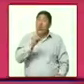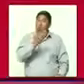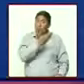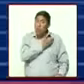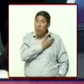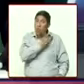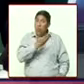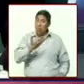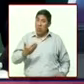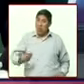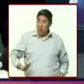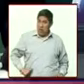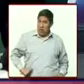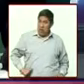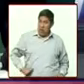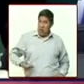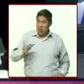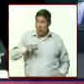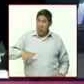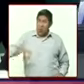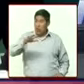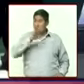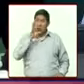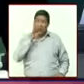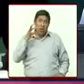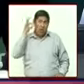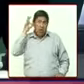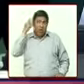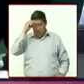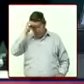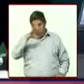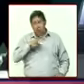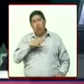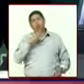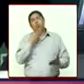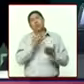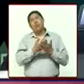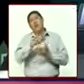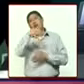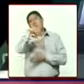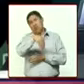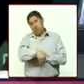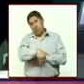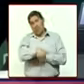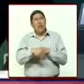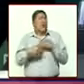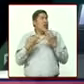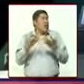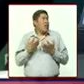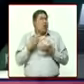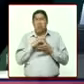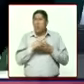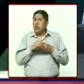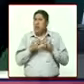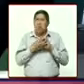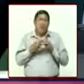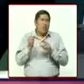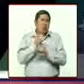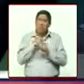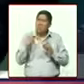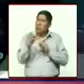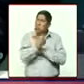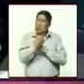presidente del Cabildo Indigenal. ¿Cómo está, don Pedro? Muy buenas noches. Quiero que me cuente cuál es la situación que